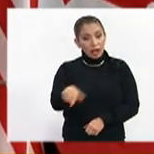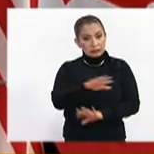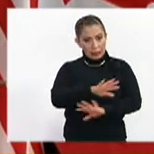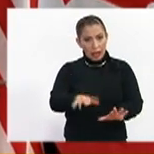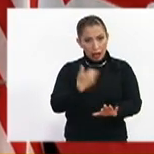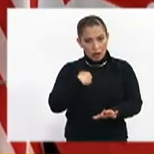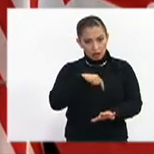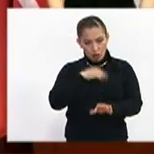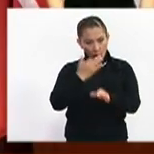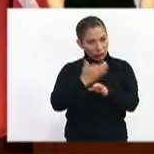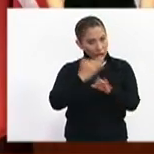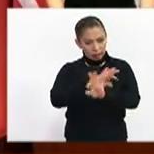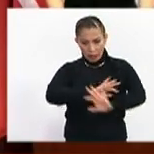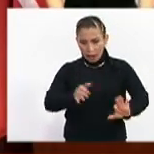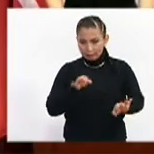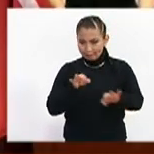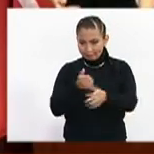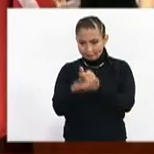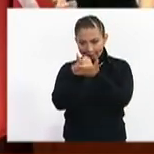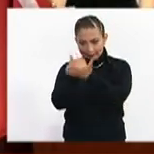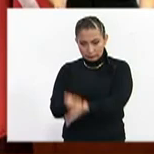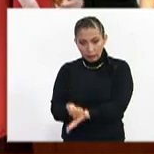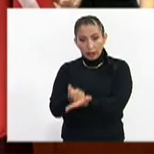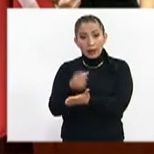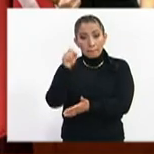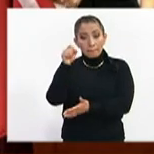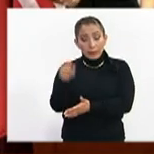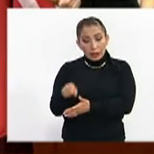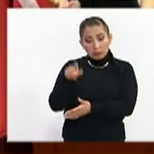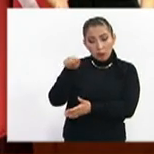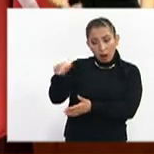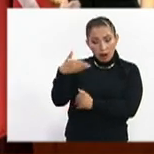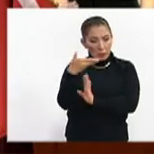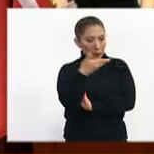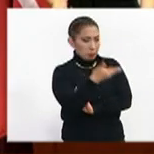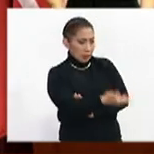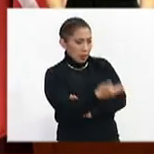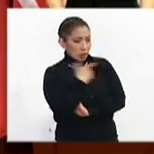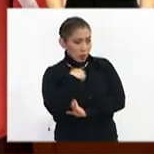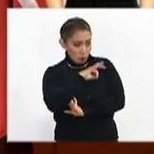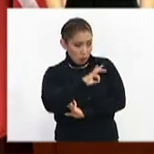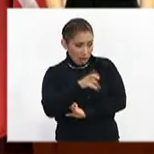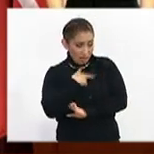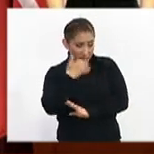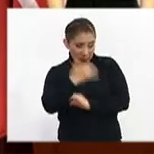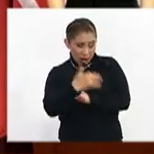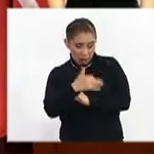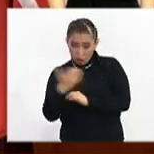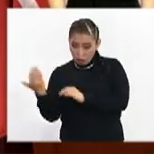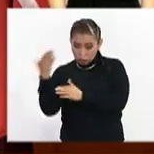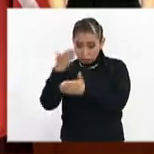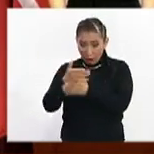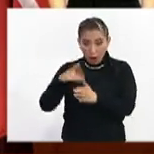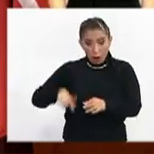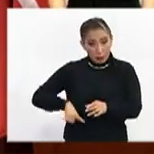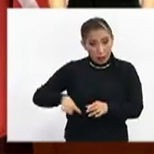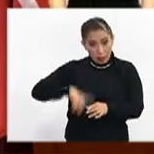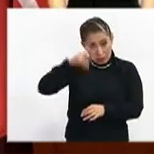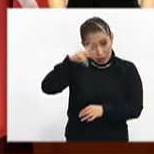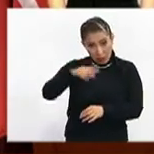ya lo estamos haciendo. En respuesta a la solicitud de refugios temporales del Gobierno de